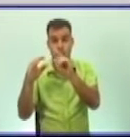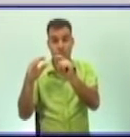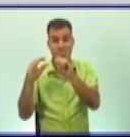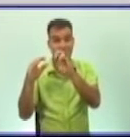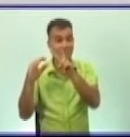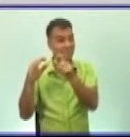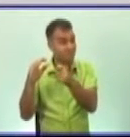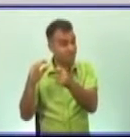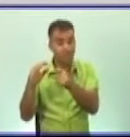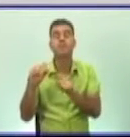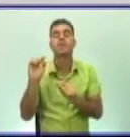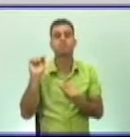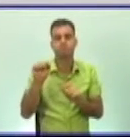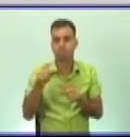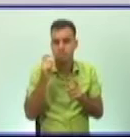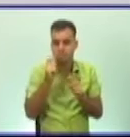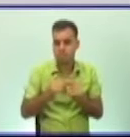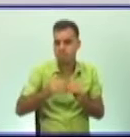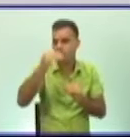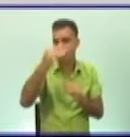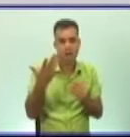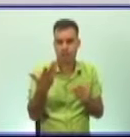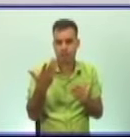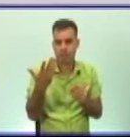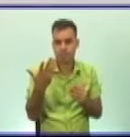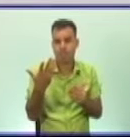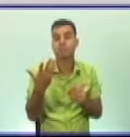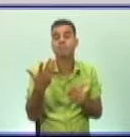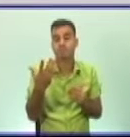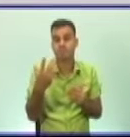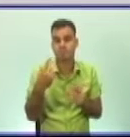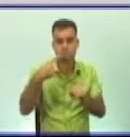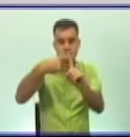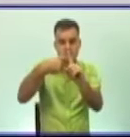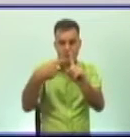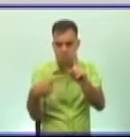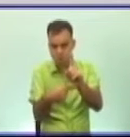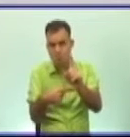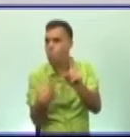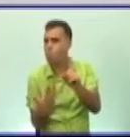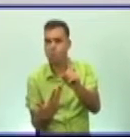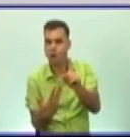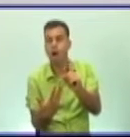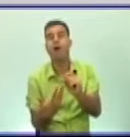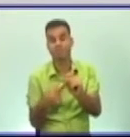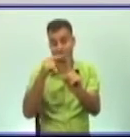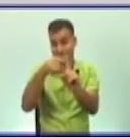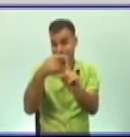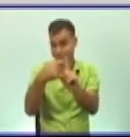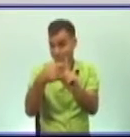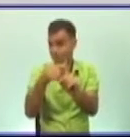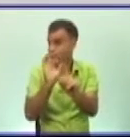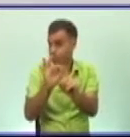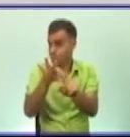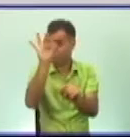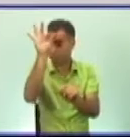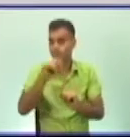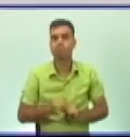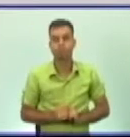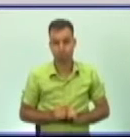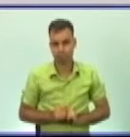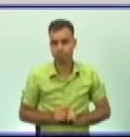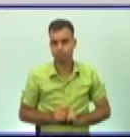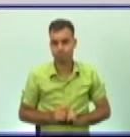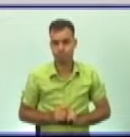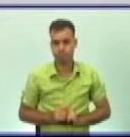entre estos signos más menos, ¿cuál seleccionamos? El signo más, ¿verdad? Porque les recuerdo aquí en la diapositiva